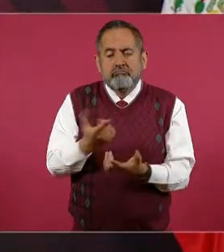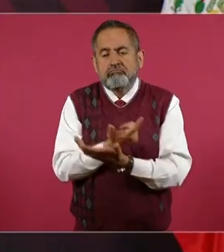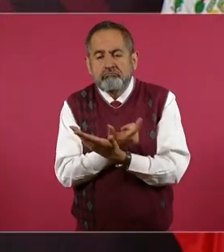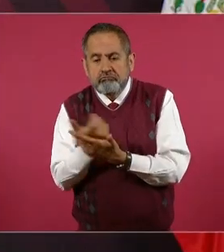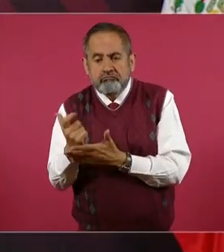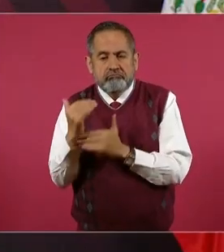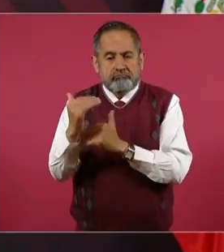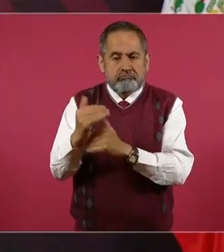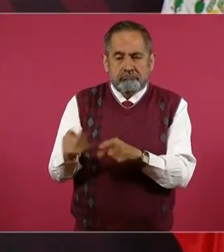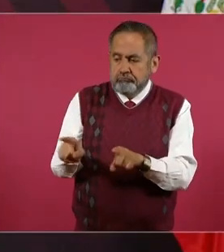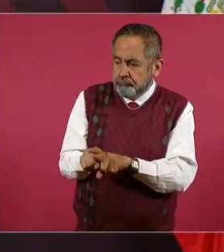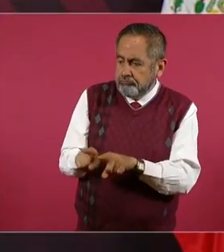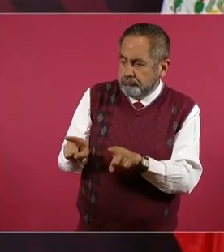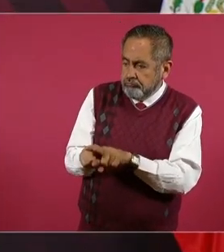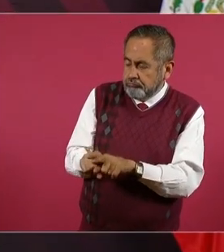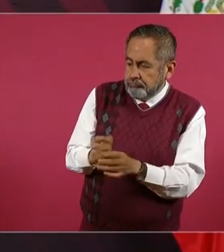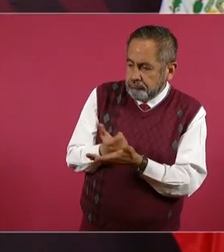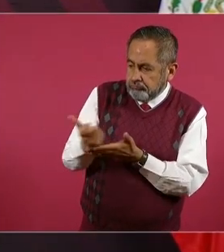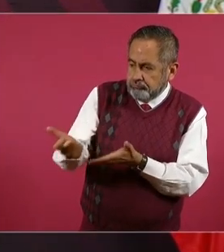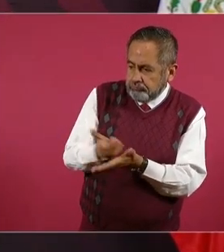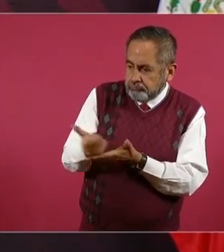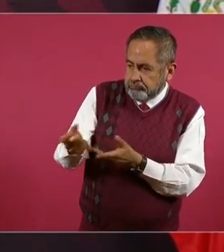salarios